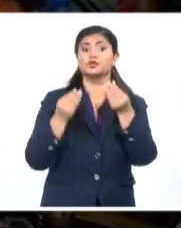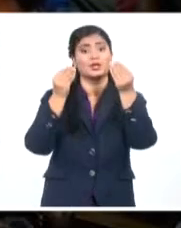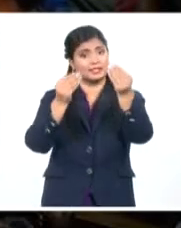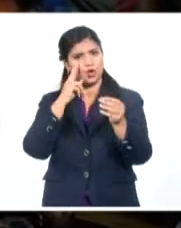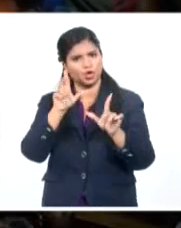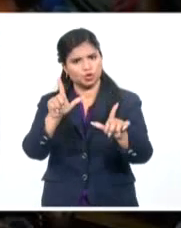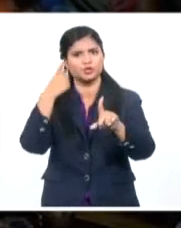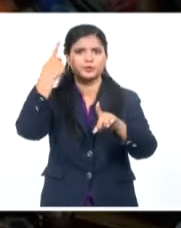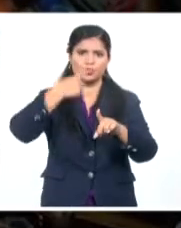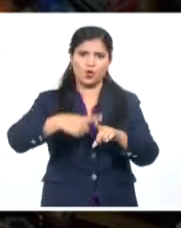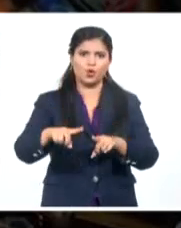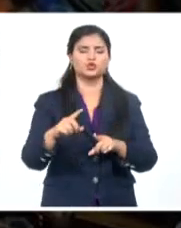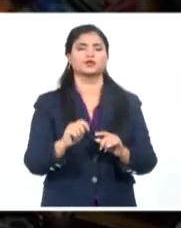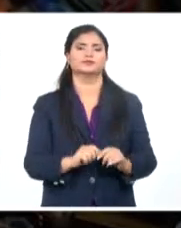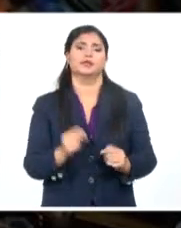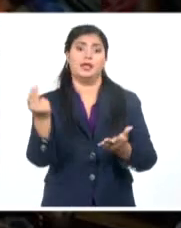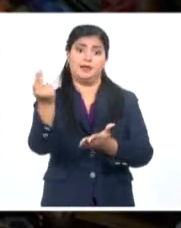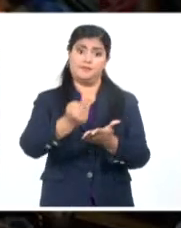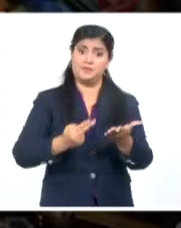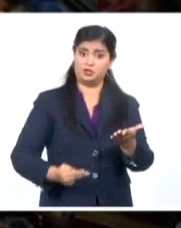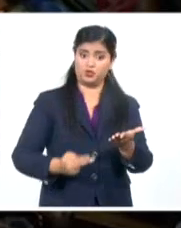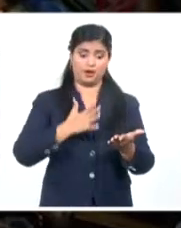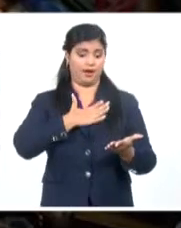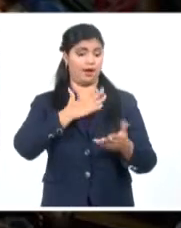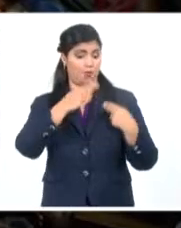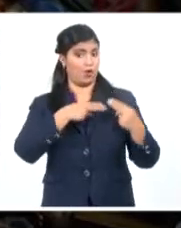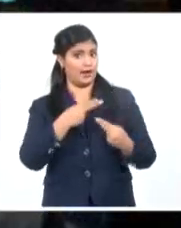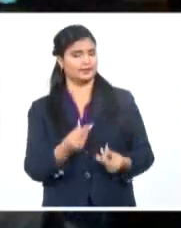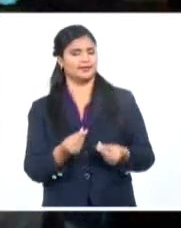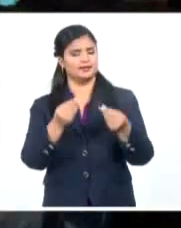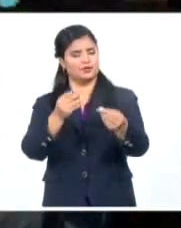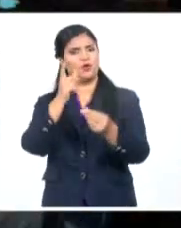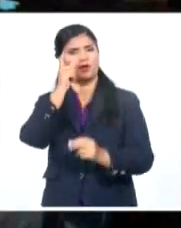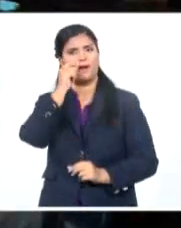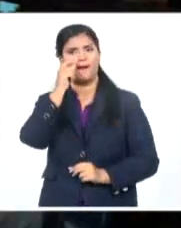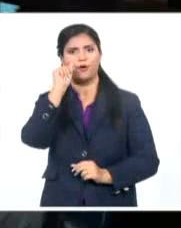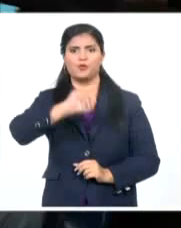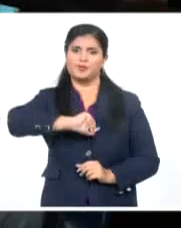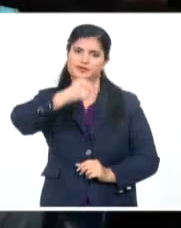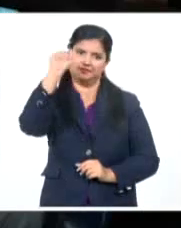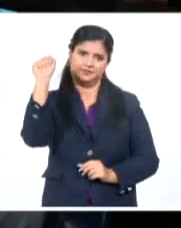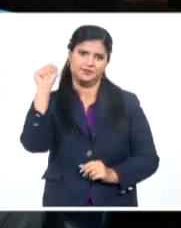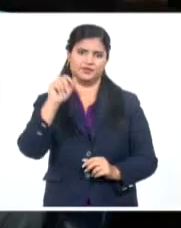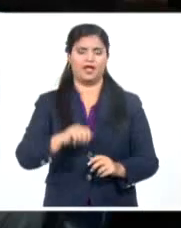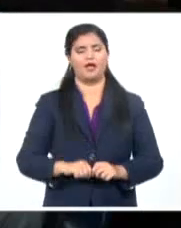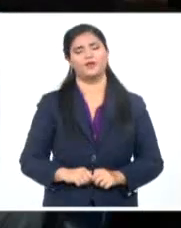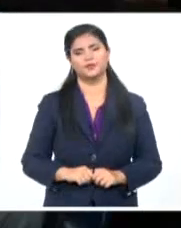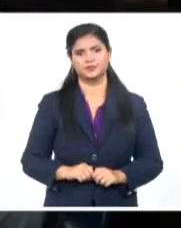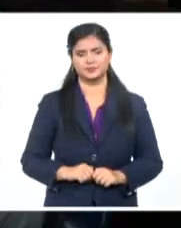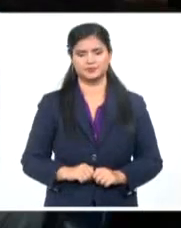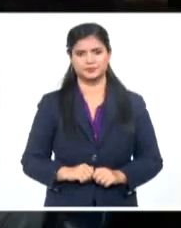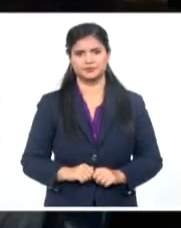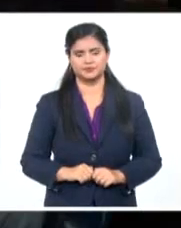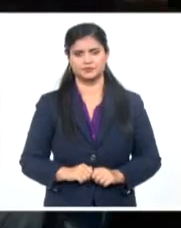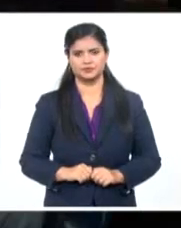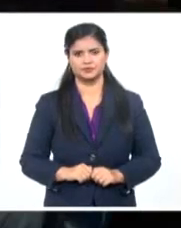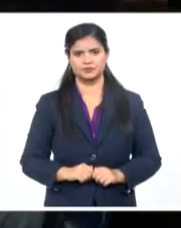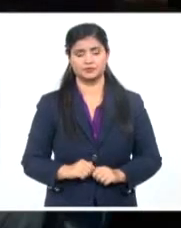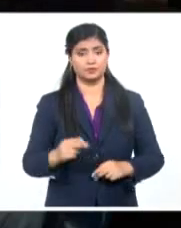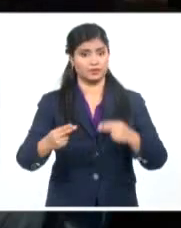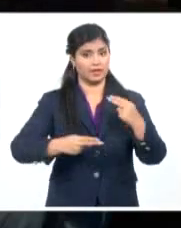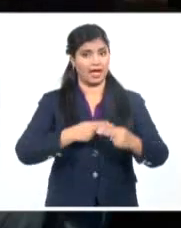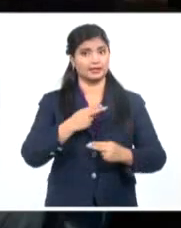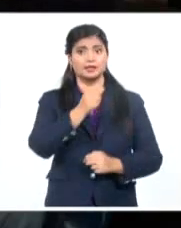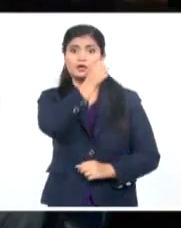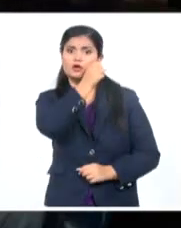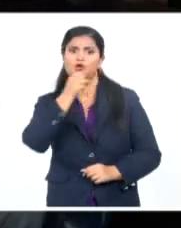de sus piezas al maestro quien tuvo además el reconocimiento del teatro Nacional de Cuba la ceremonia de entrega se realizó durante el